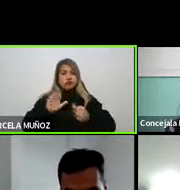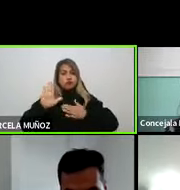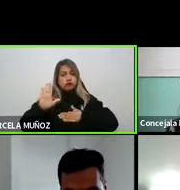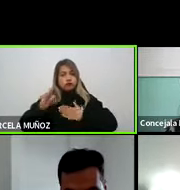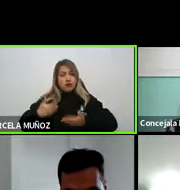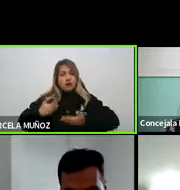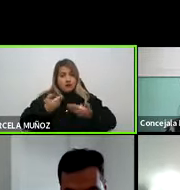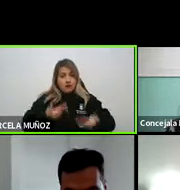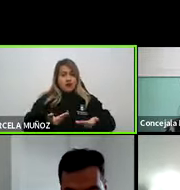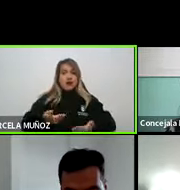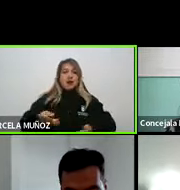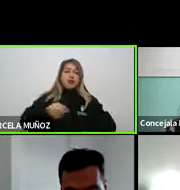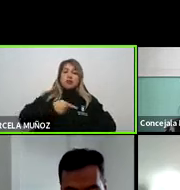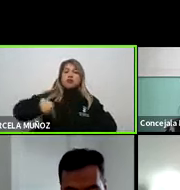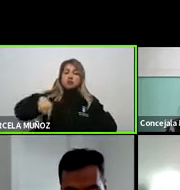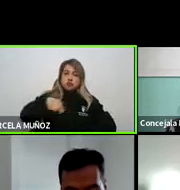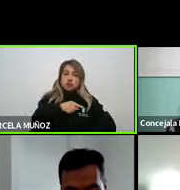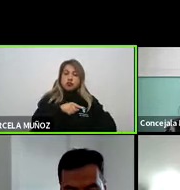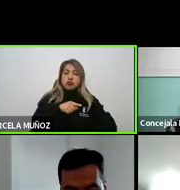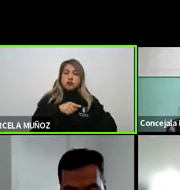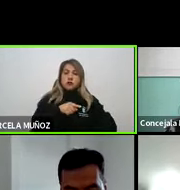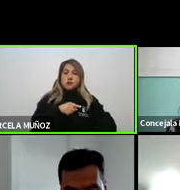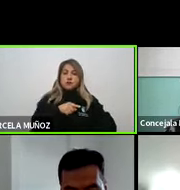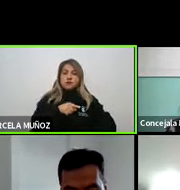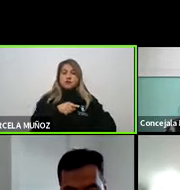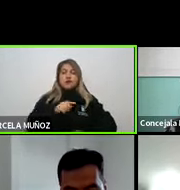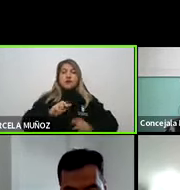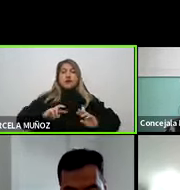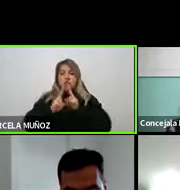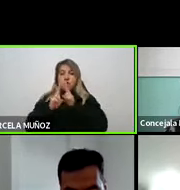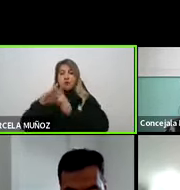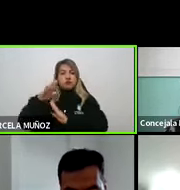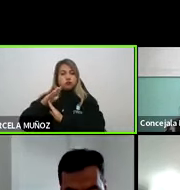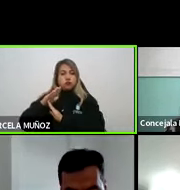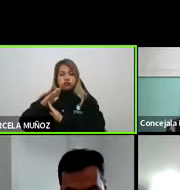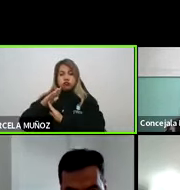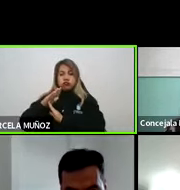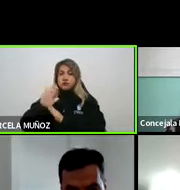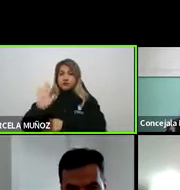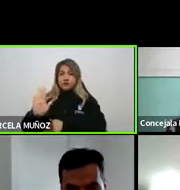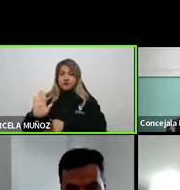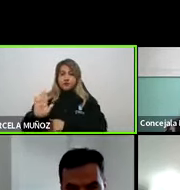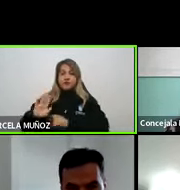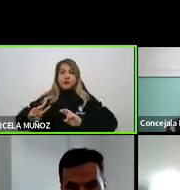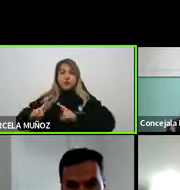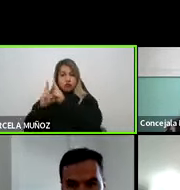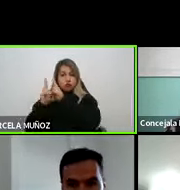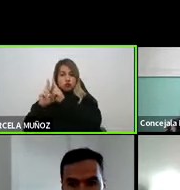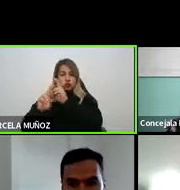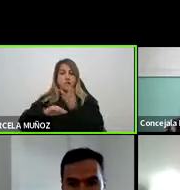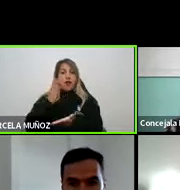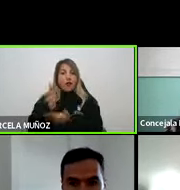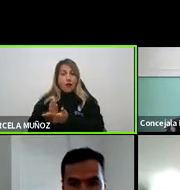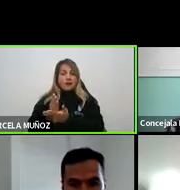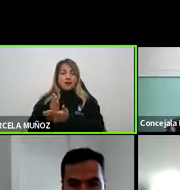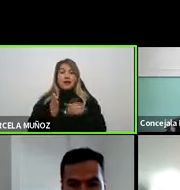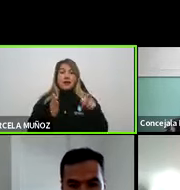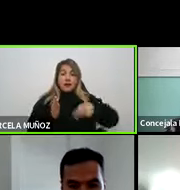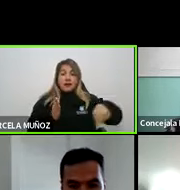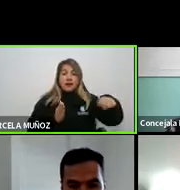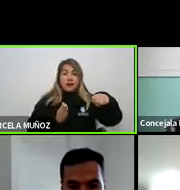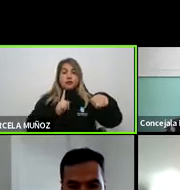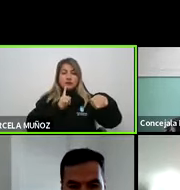entregarlas, nosotros vamos a paralizar las obras de esta construcción hasta que ellos